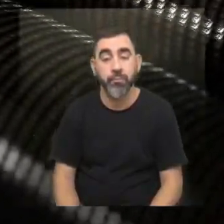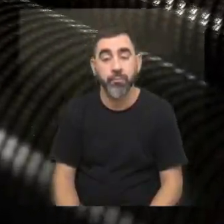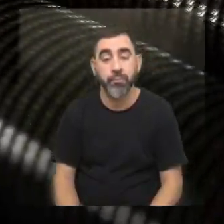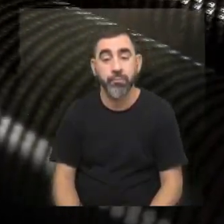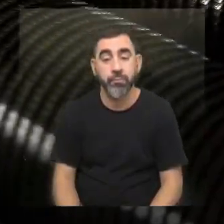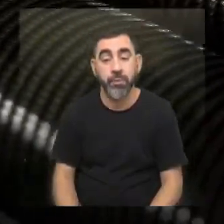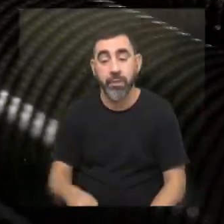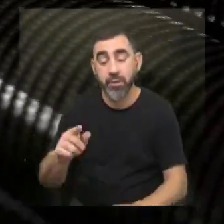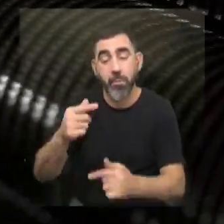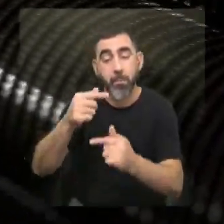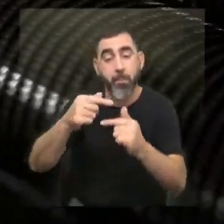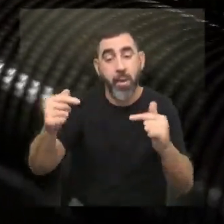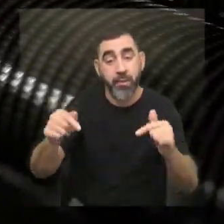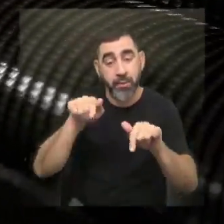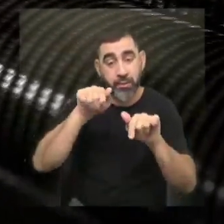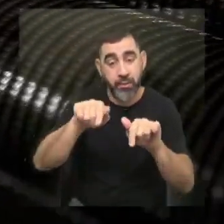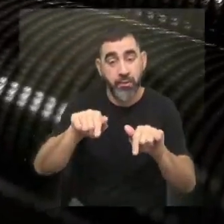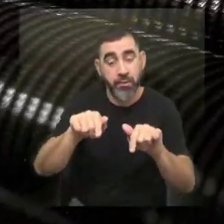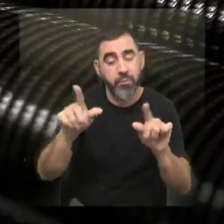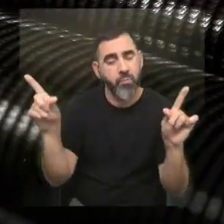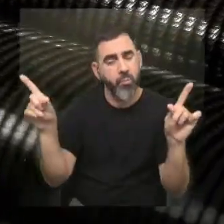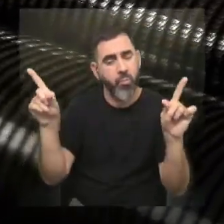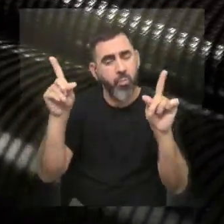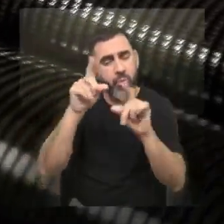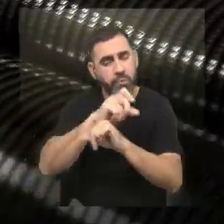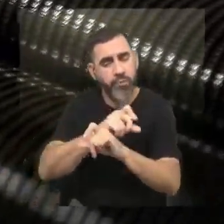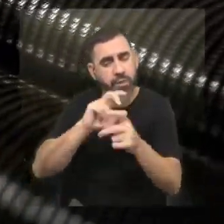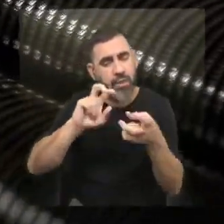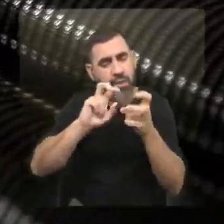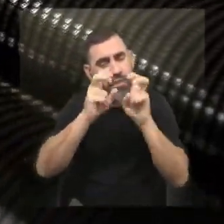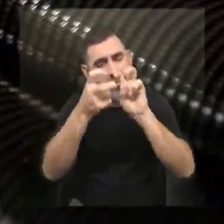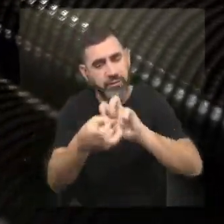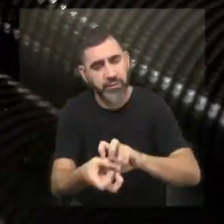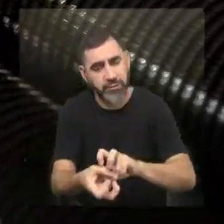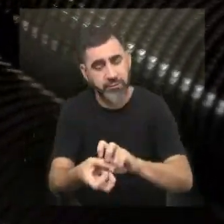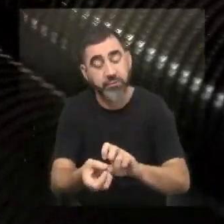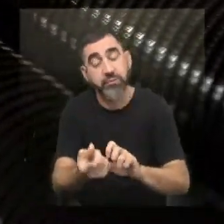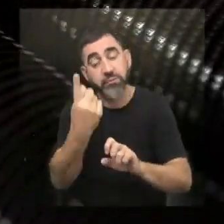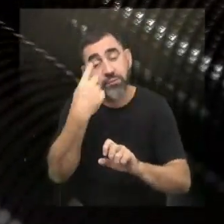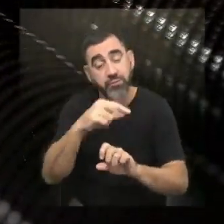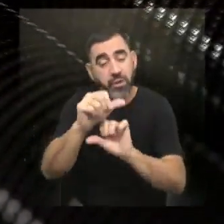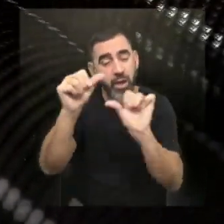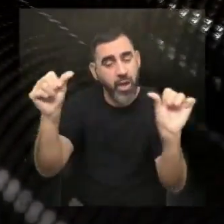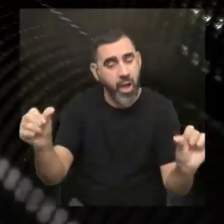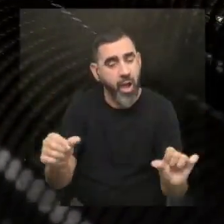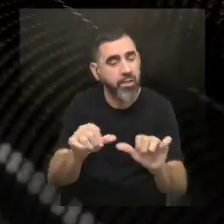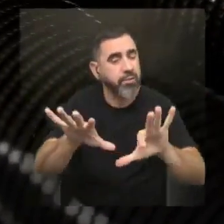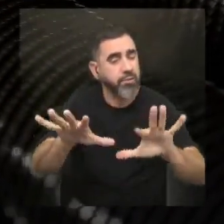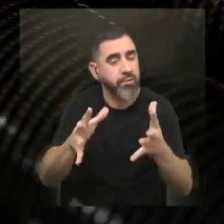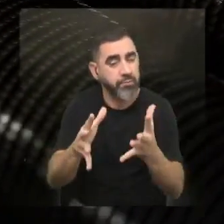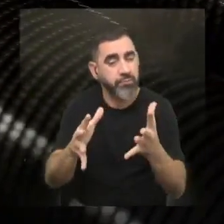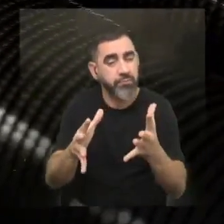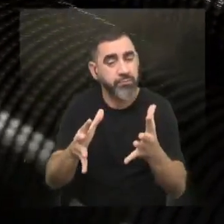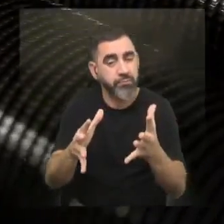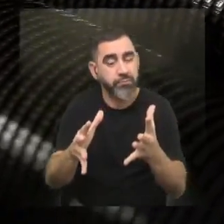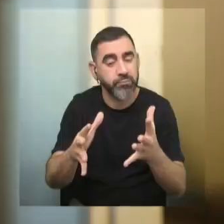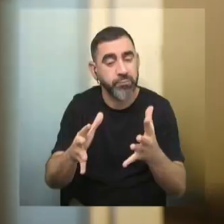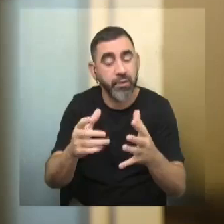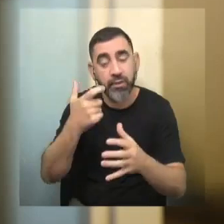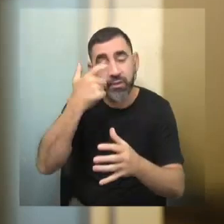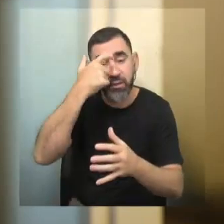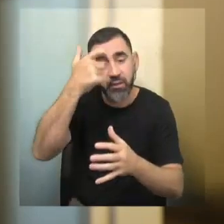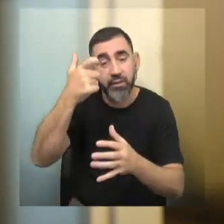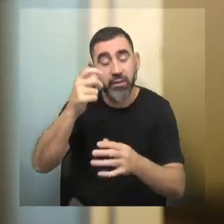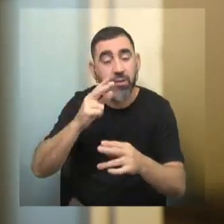Este tipo de materiales en particular es muy difícil de reciclar. Entonces lo que se hace básicamente es lo que se llama técnicamente